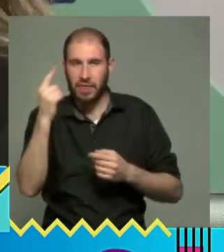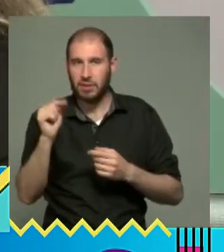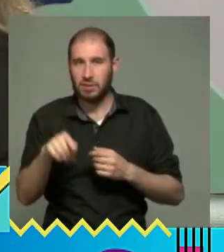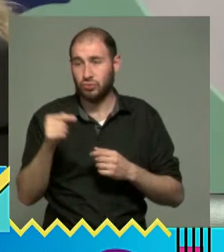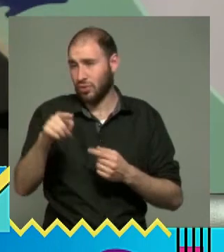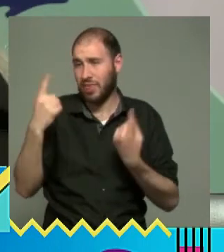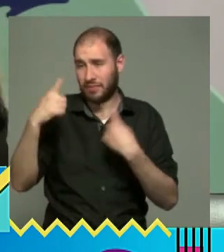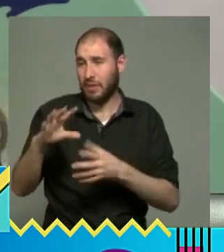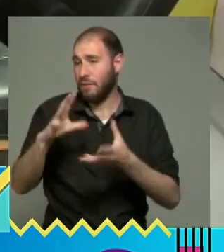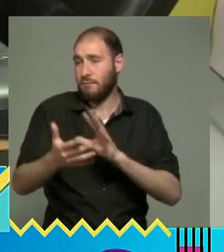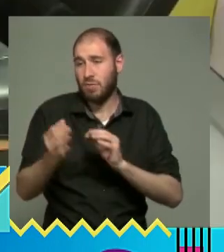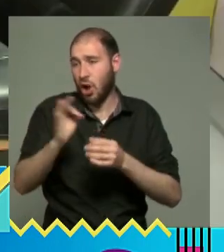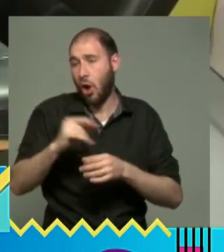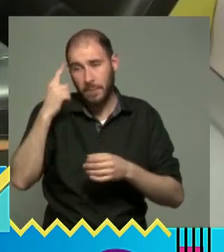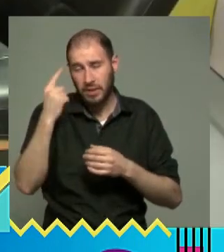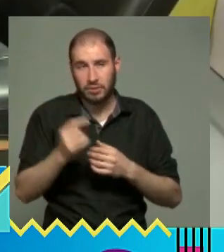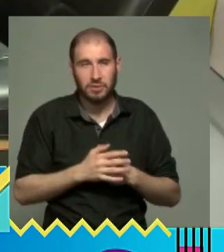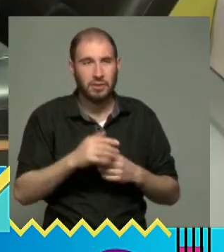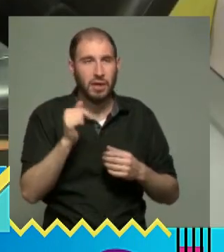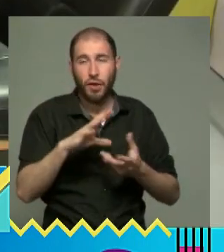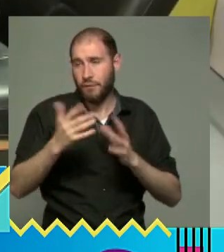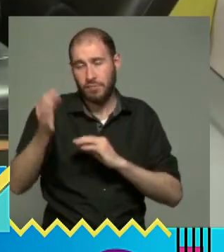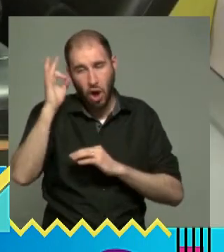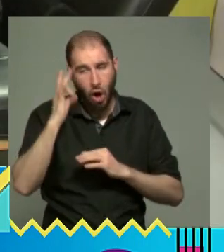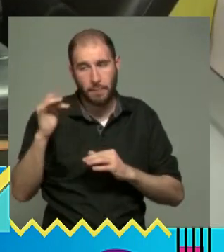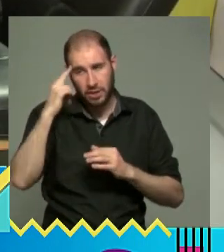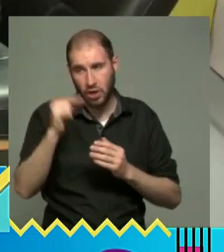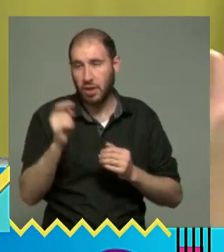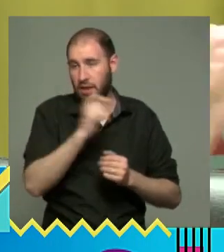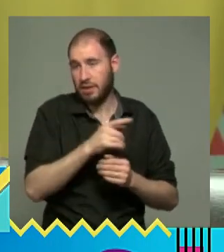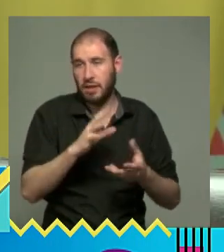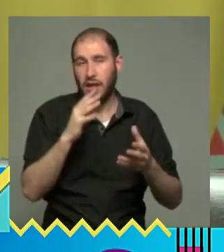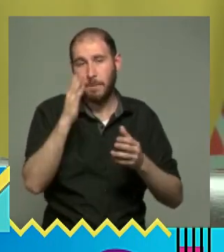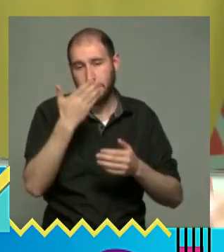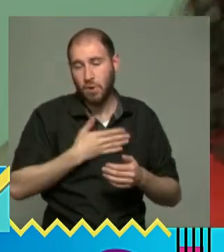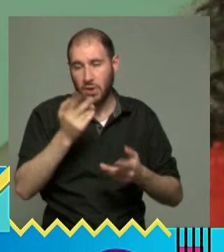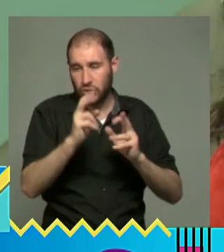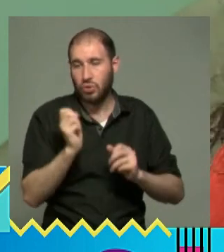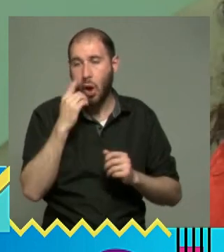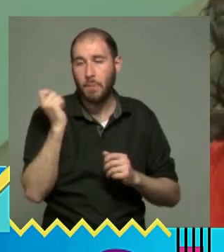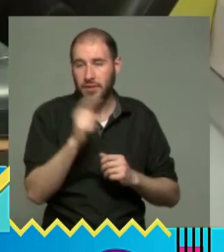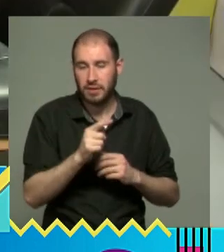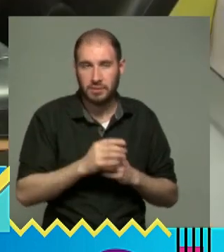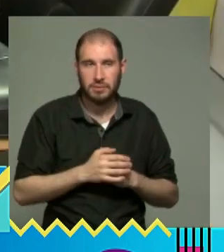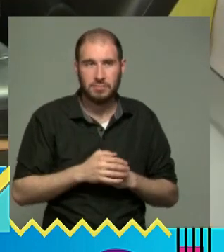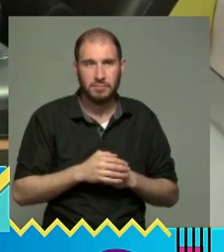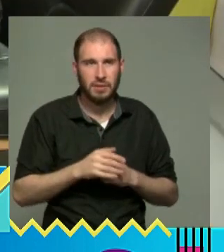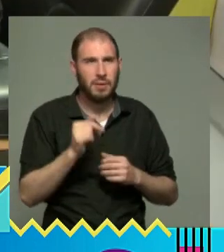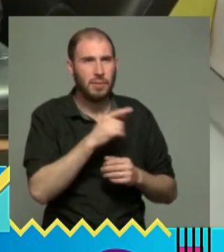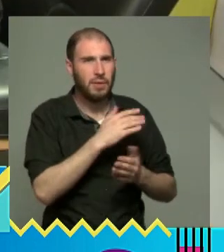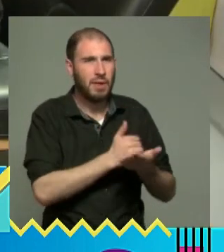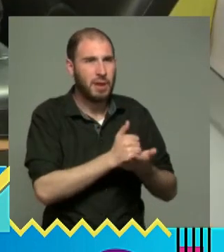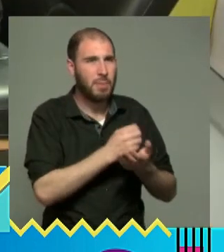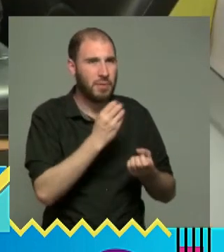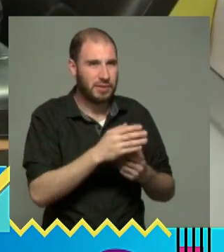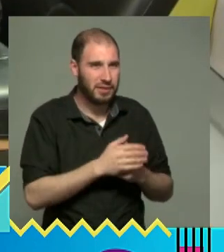otra. es Sí, una son perspectiva. formas de ver Yo las te cosas. hablo de, ¿no es cierto? Son formas de ver las Está bien. cosas. Él tiene su Ahora, antropología y está ve al esperando- ser humano desde Está un punto esperando de a Noelia vista. porque estaba